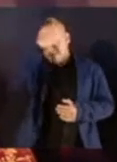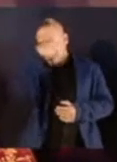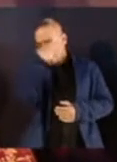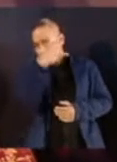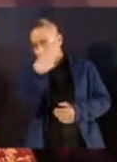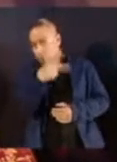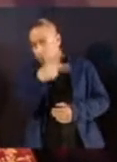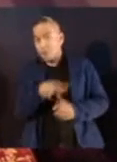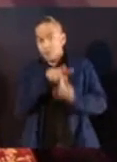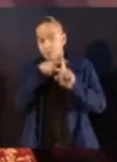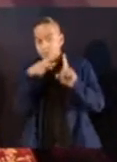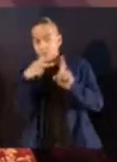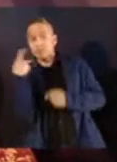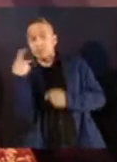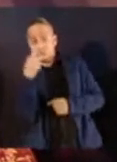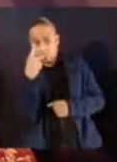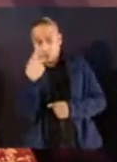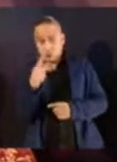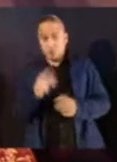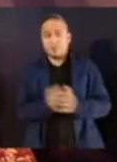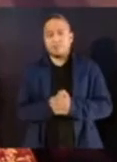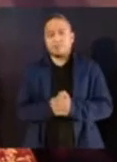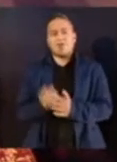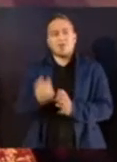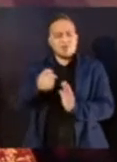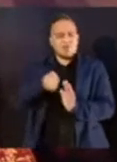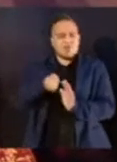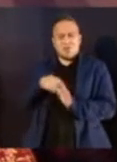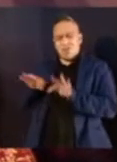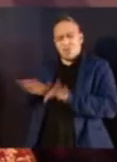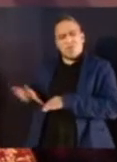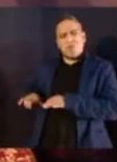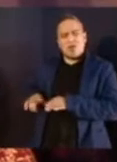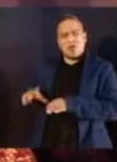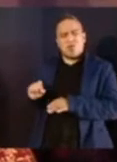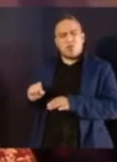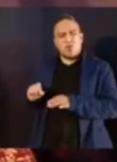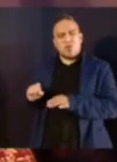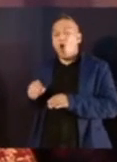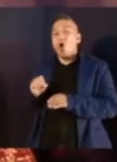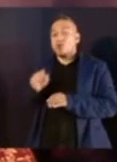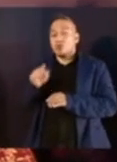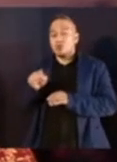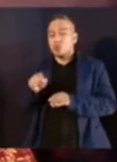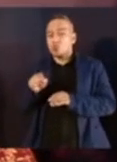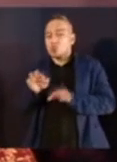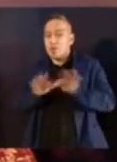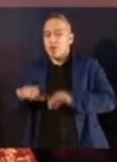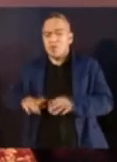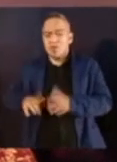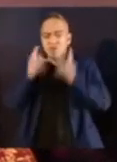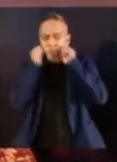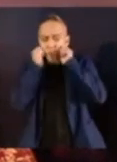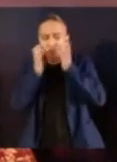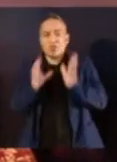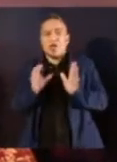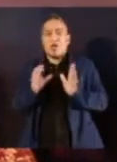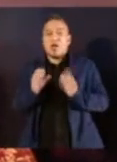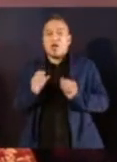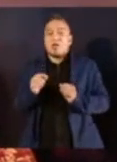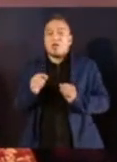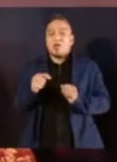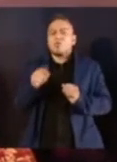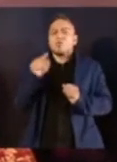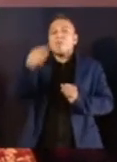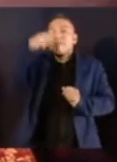como, no tanto como funcionario, no tanto como senador, sino como un mexicano más, ¿cómo ve usted el